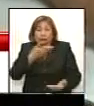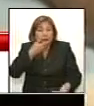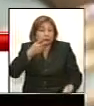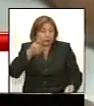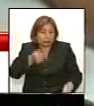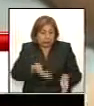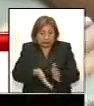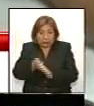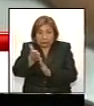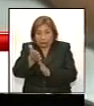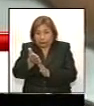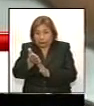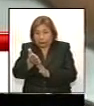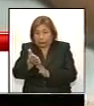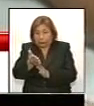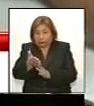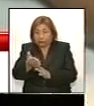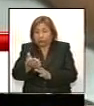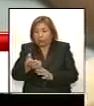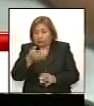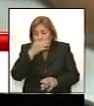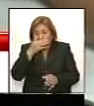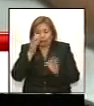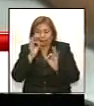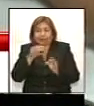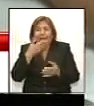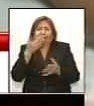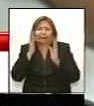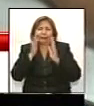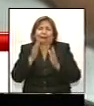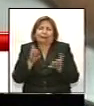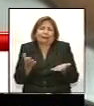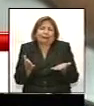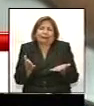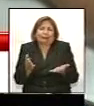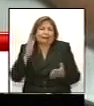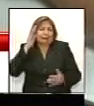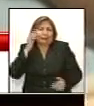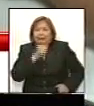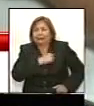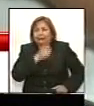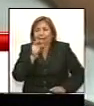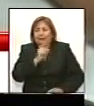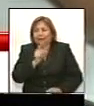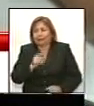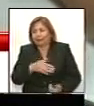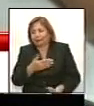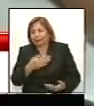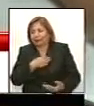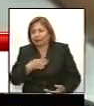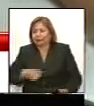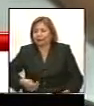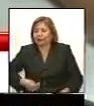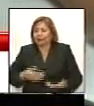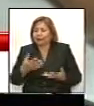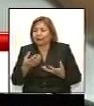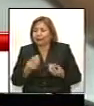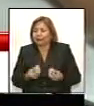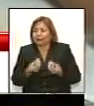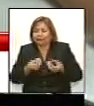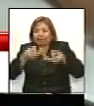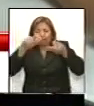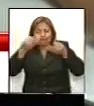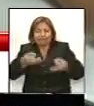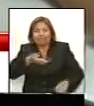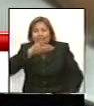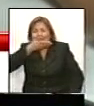anda a la unidad de secuestros, que ahí te van a atender, y ya no a la comisaría o ya no al ministerio. O sea, quiero saber cuál es la